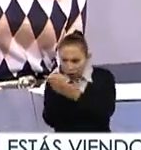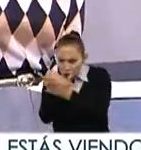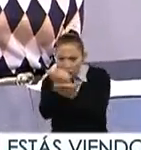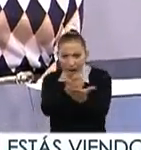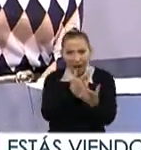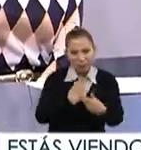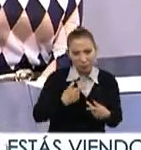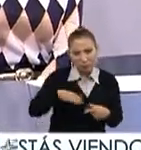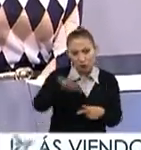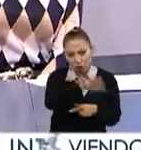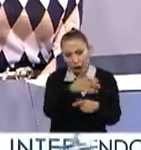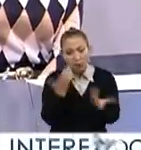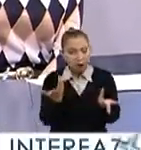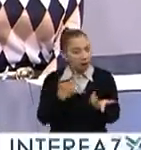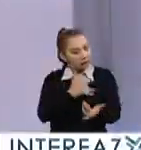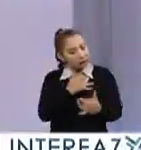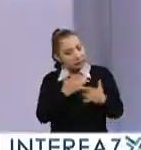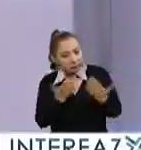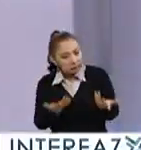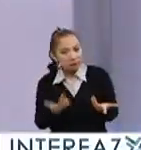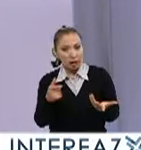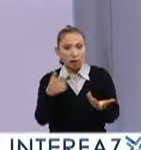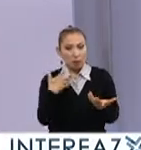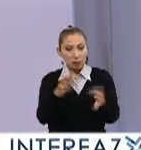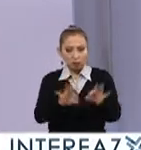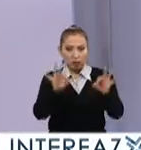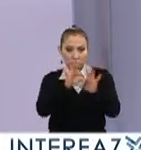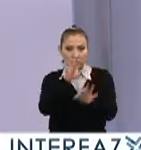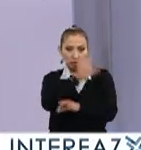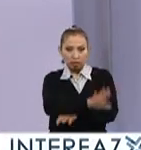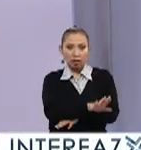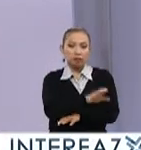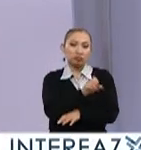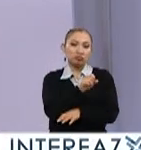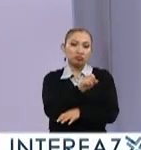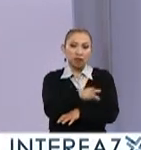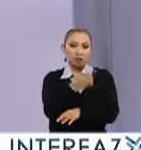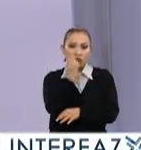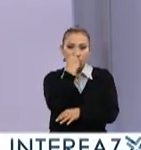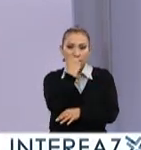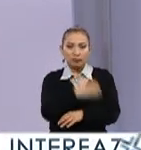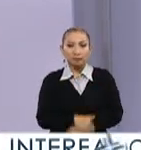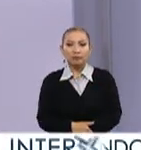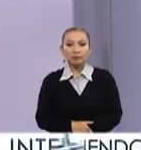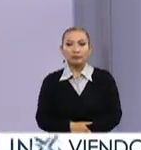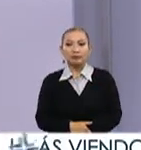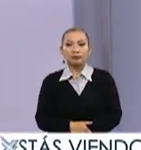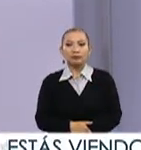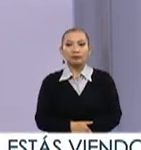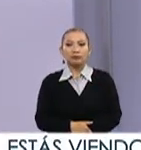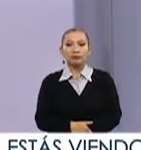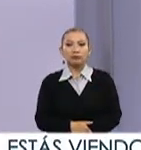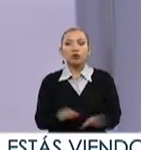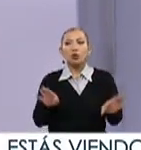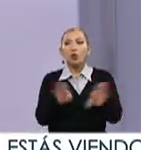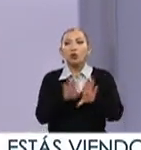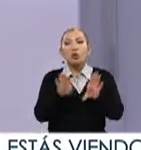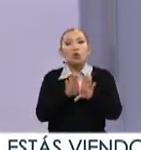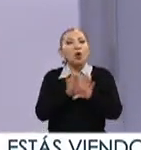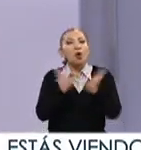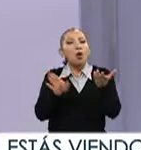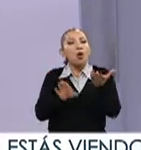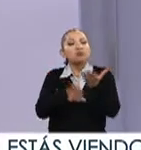a los demás, ¿no? Que es como una pieza clave dentro de la nutrición. El cómo